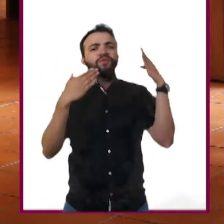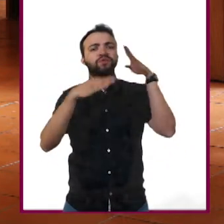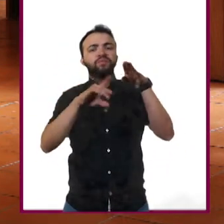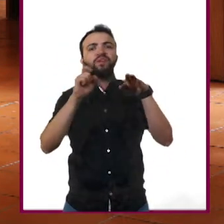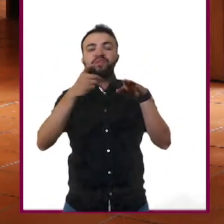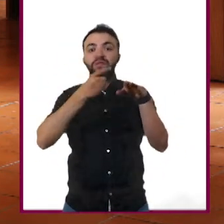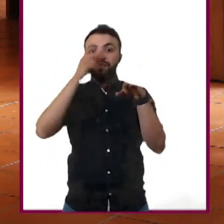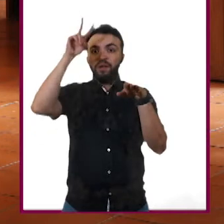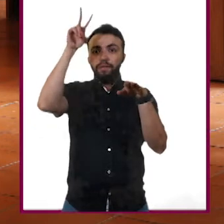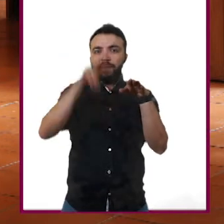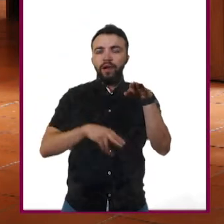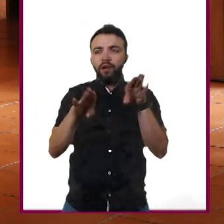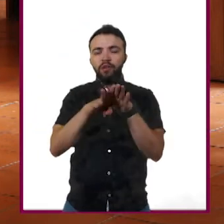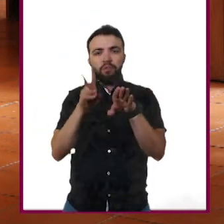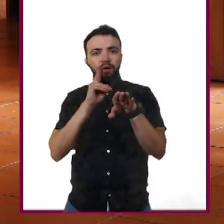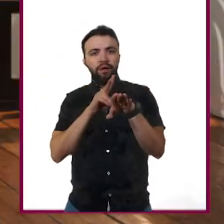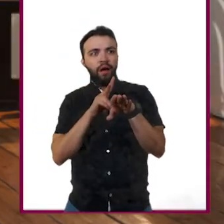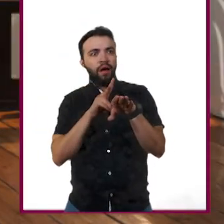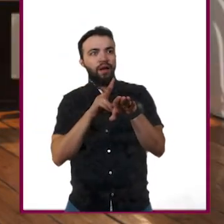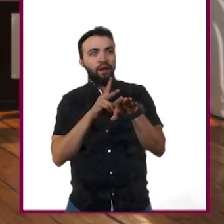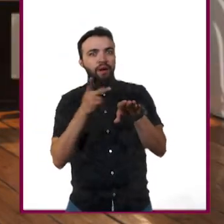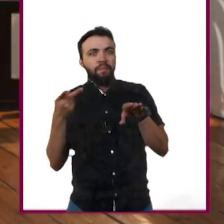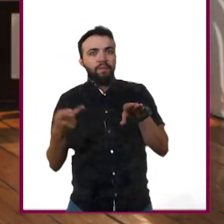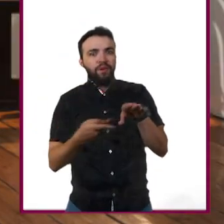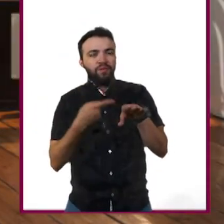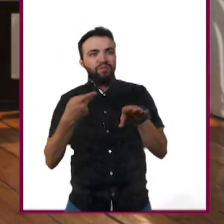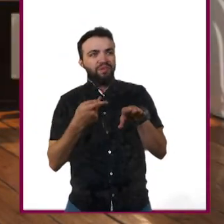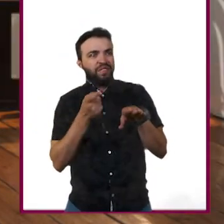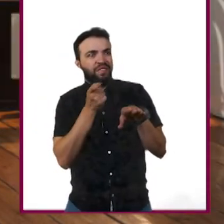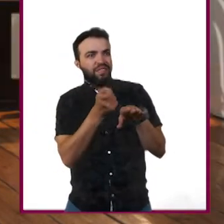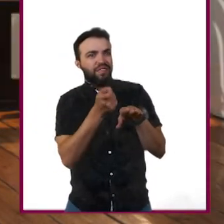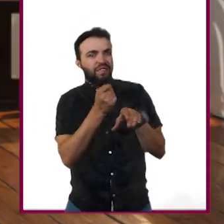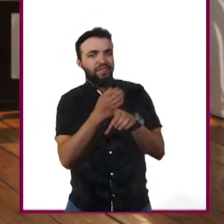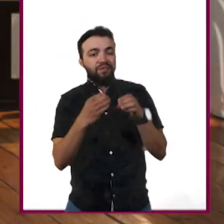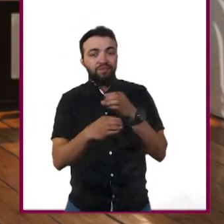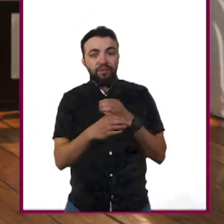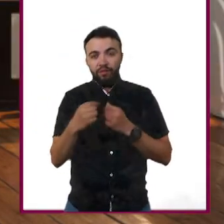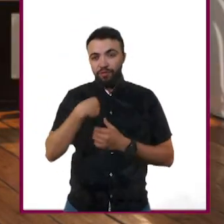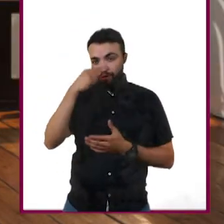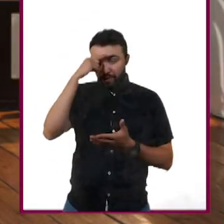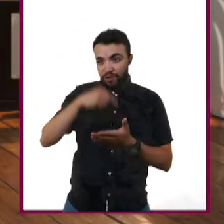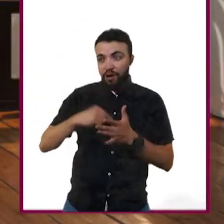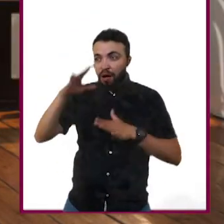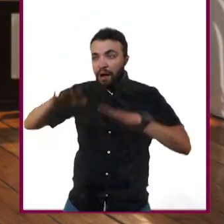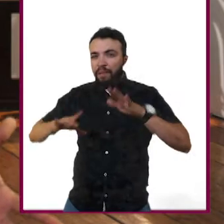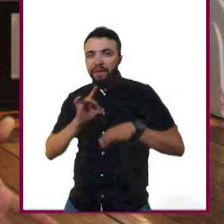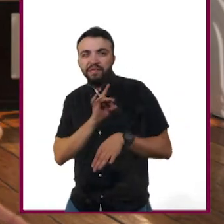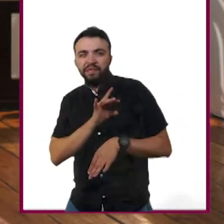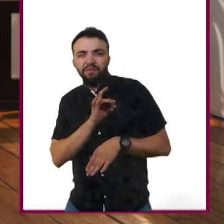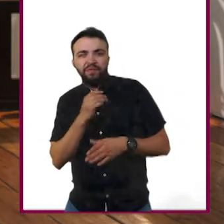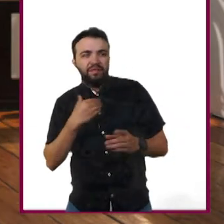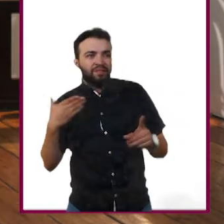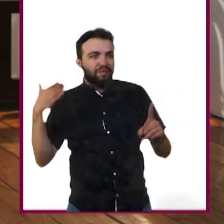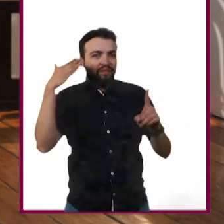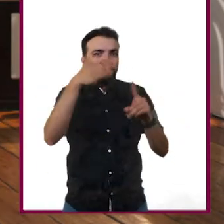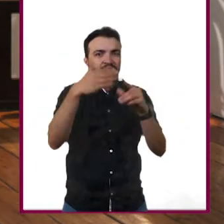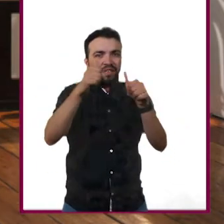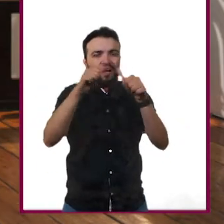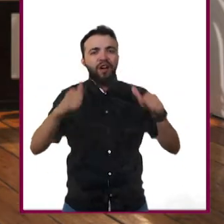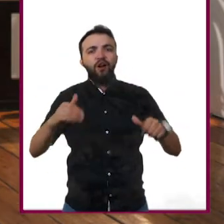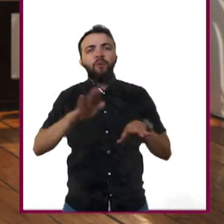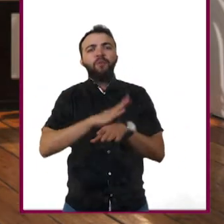y nos hacen reflexionar y cuestionarnos. Muchas veces, Fernanda, yo pienso que nos da miedo acercarnos al arte. Tal vez porque creemos que no lo